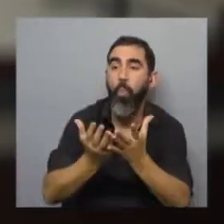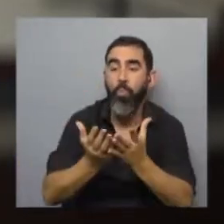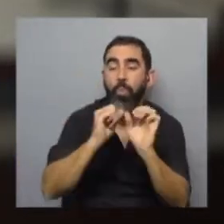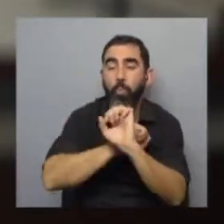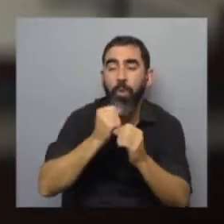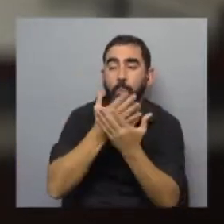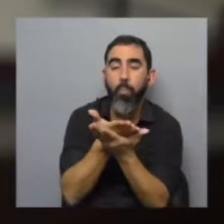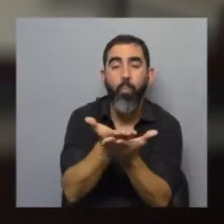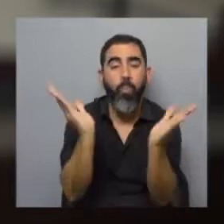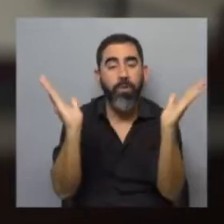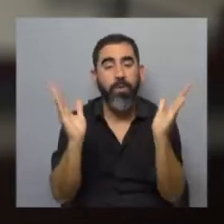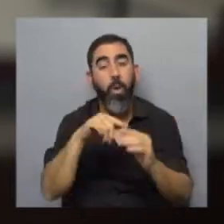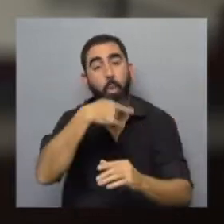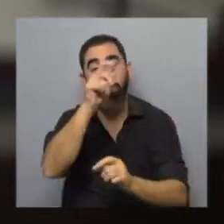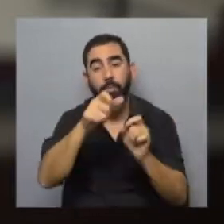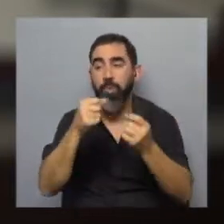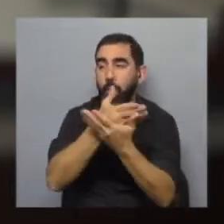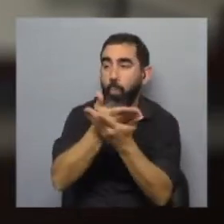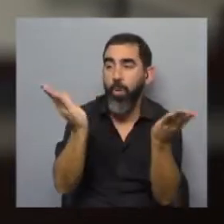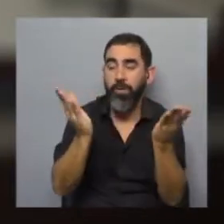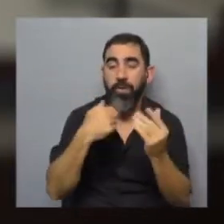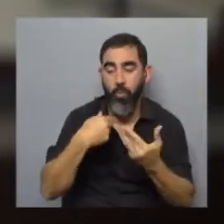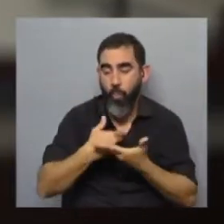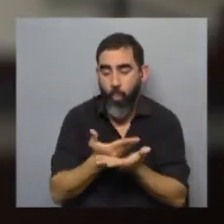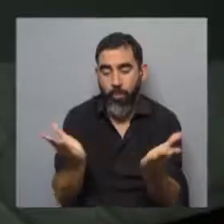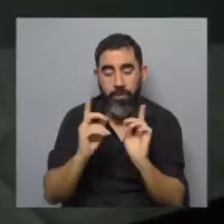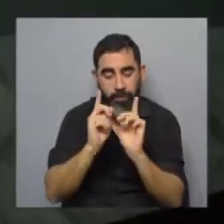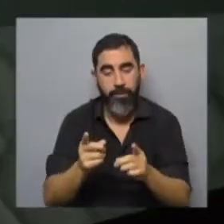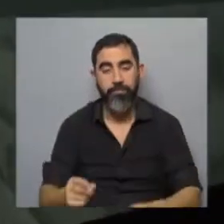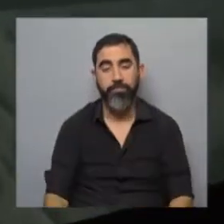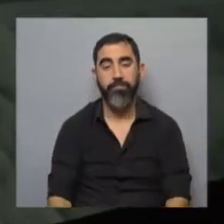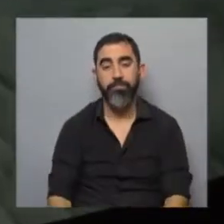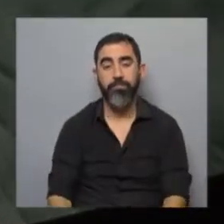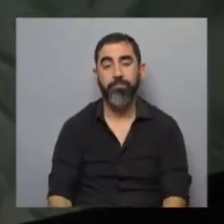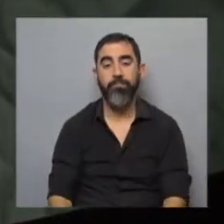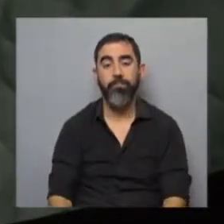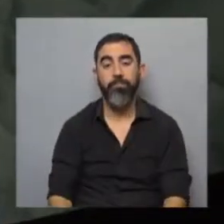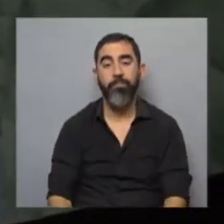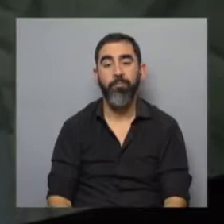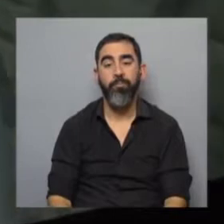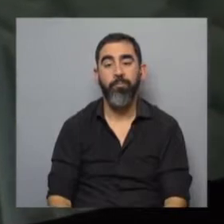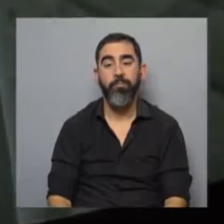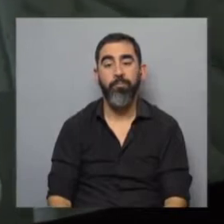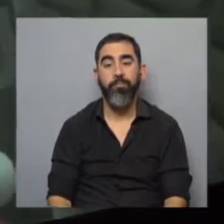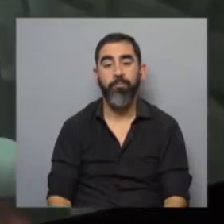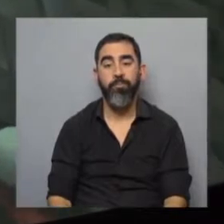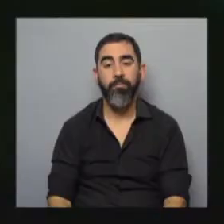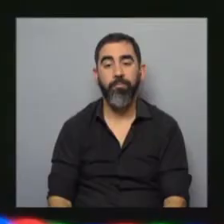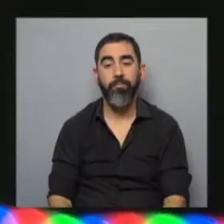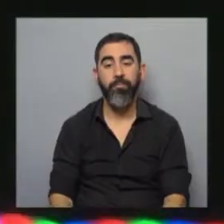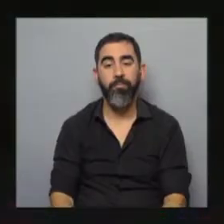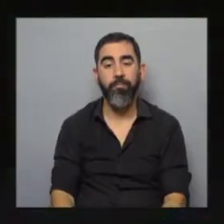permiten ver lo que otros nos muestran y mostrarnos a nosotros mismos. And I think it's gonna be